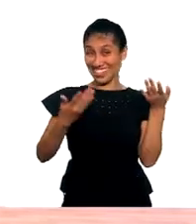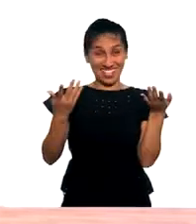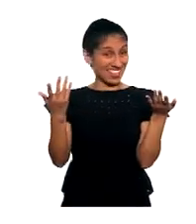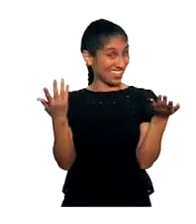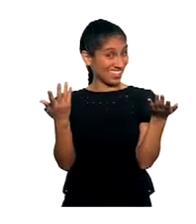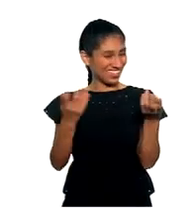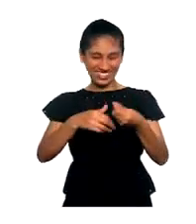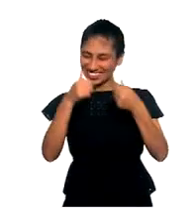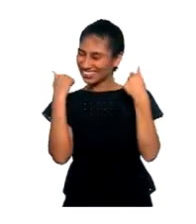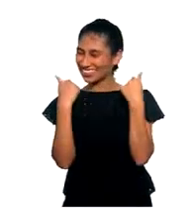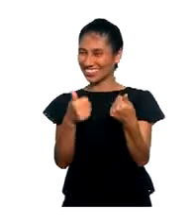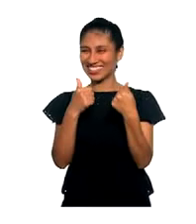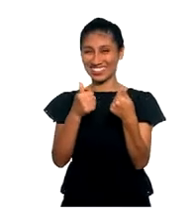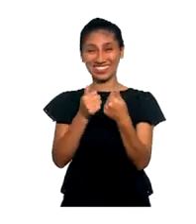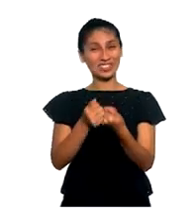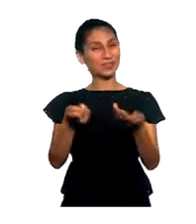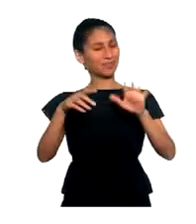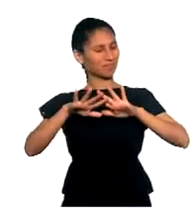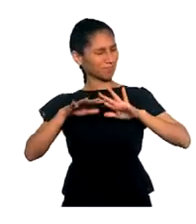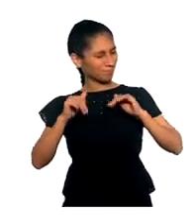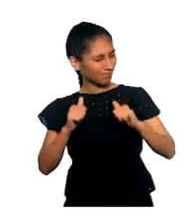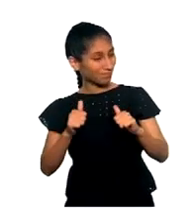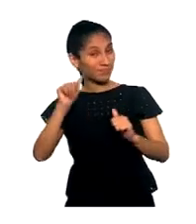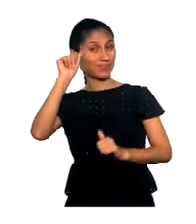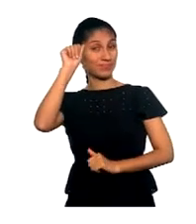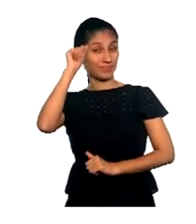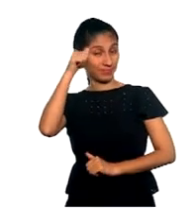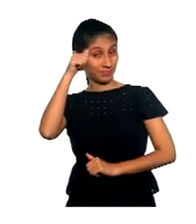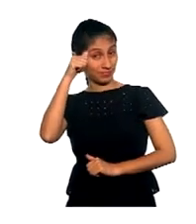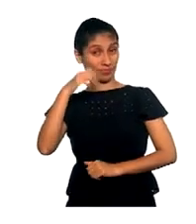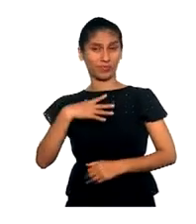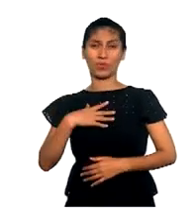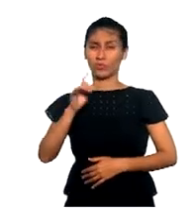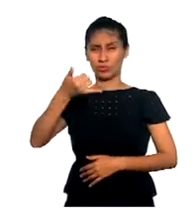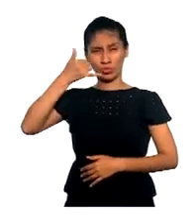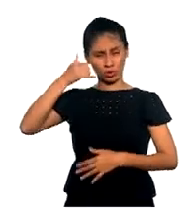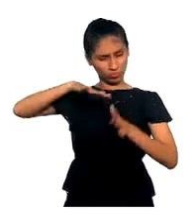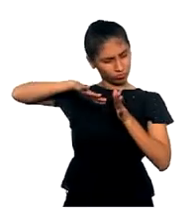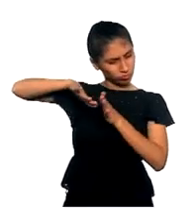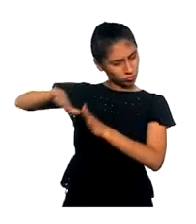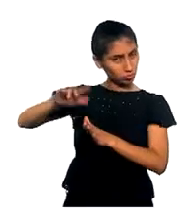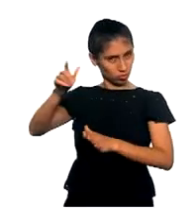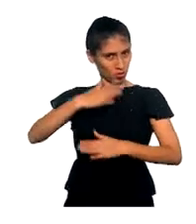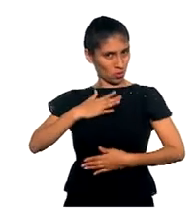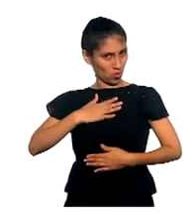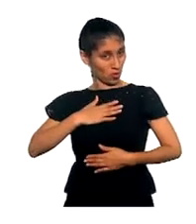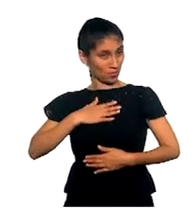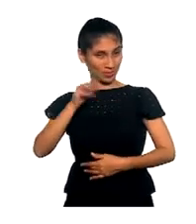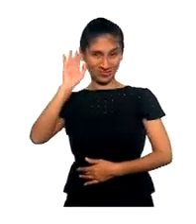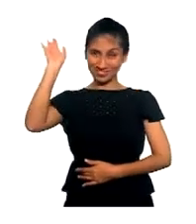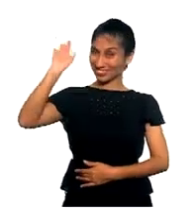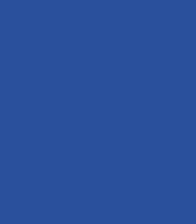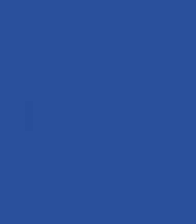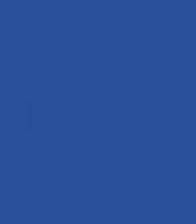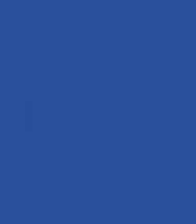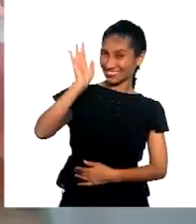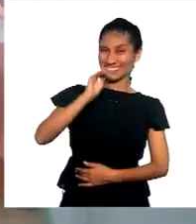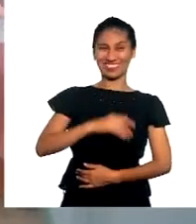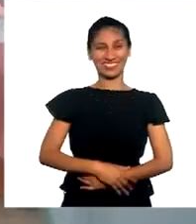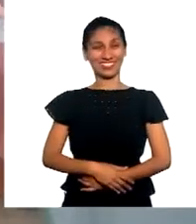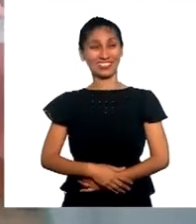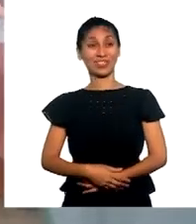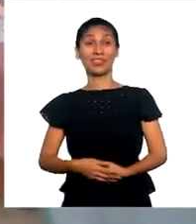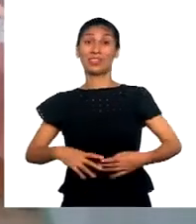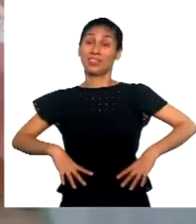muy bien eso es recuerda desconecta el celular y conecta tu cuerpo hasta pronto